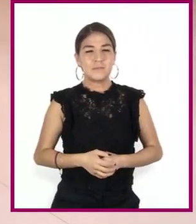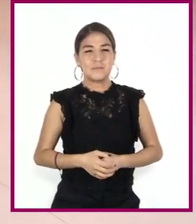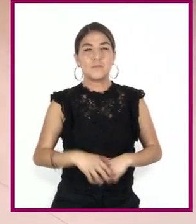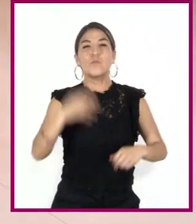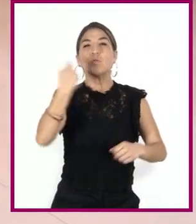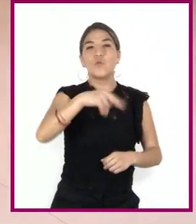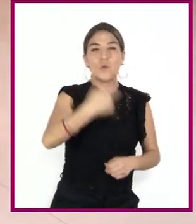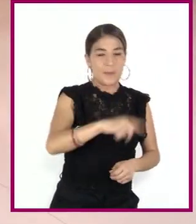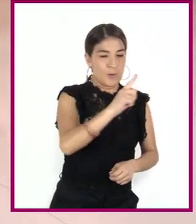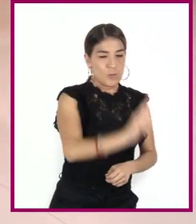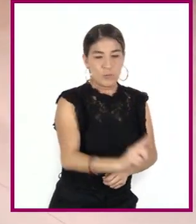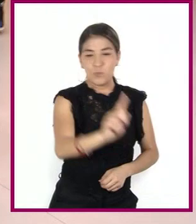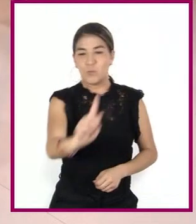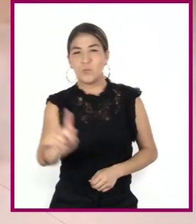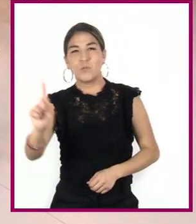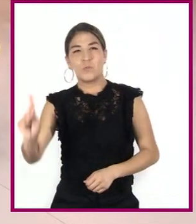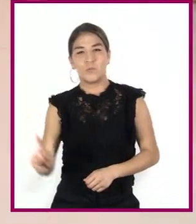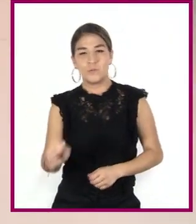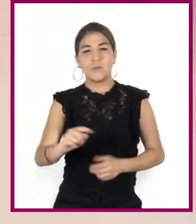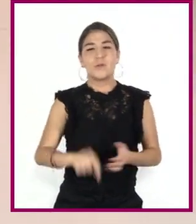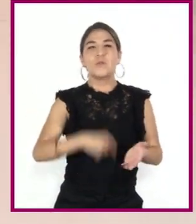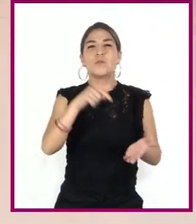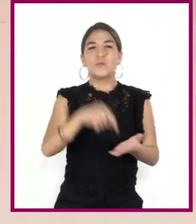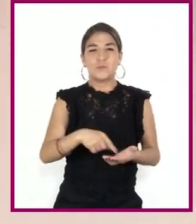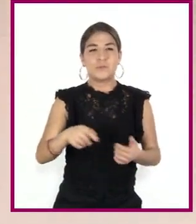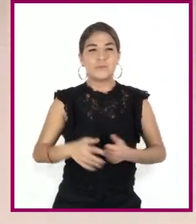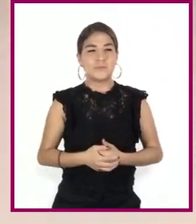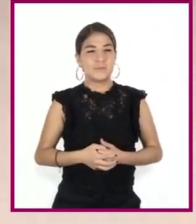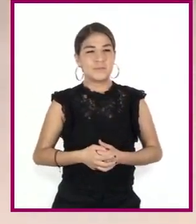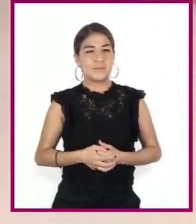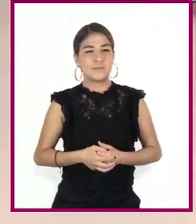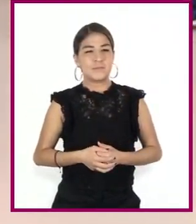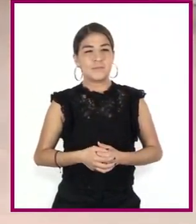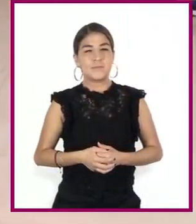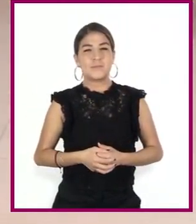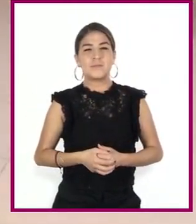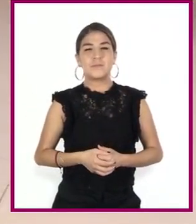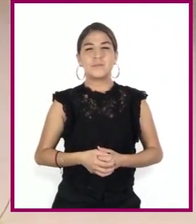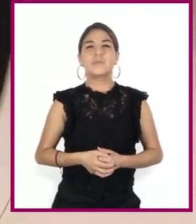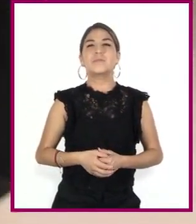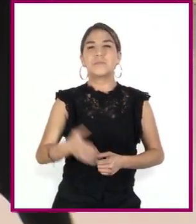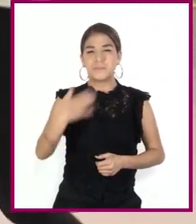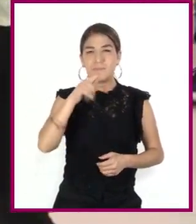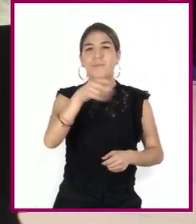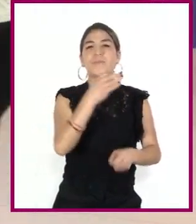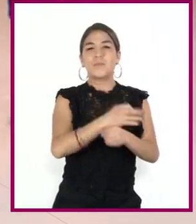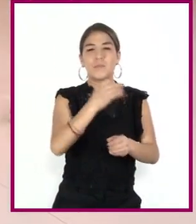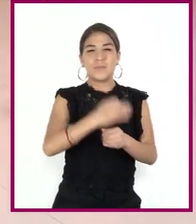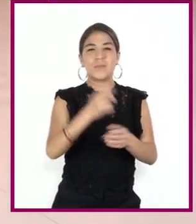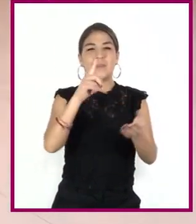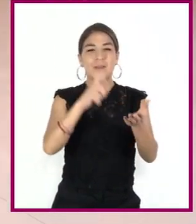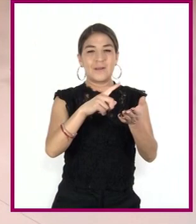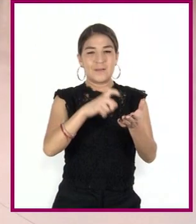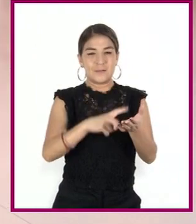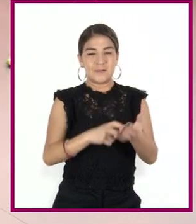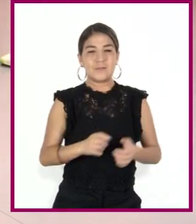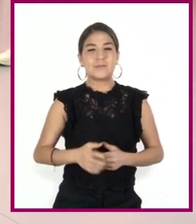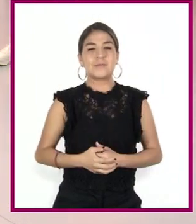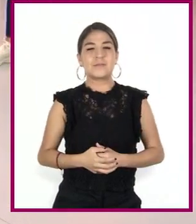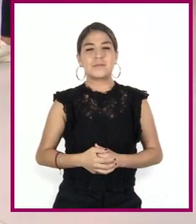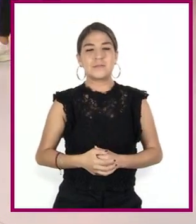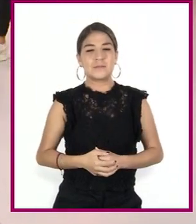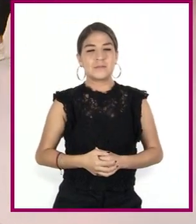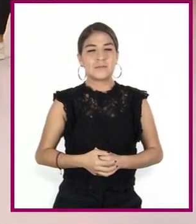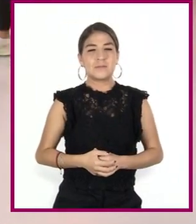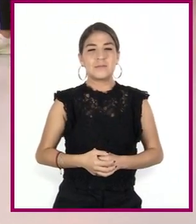el nombre de cada una de las... De los nombres lanzador, receptor. Sí. Vamos a desinfectar. Antes que nada, ya que sí, lo tenemos ahí. Por